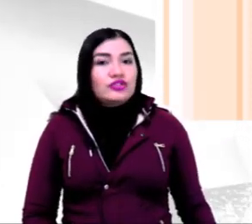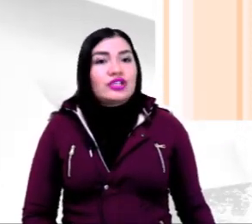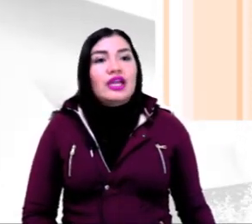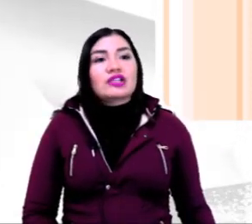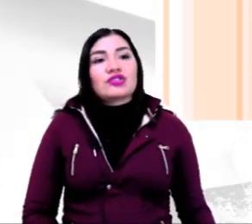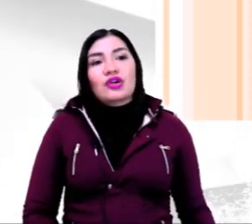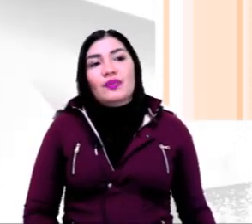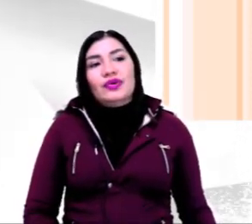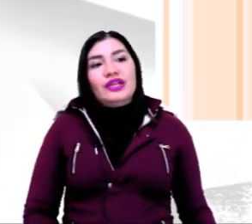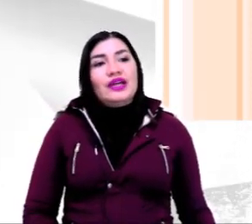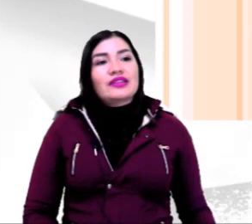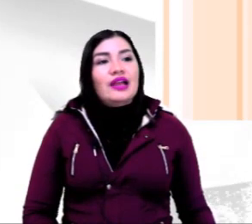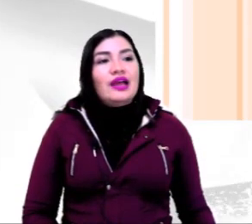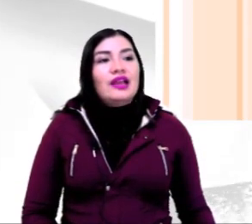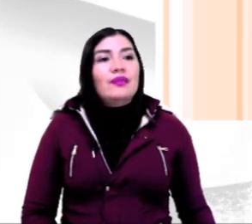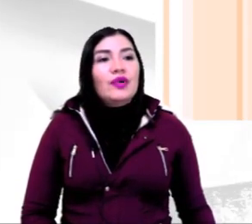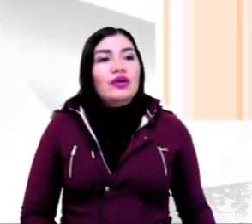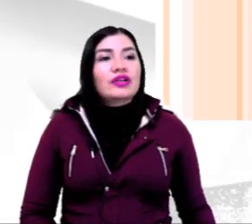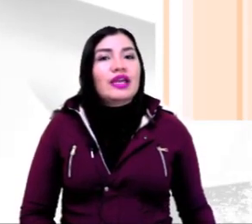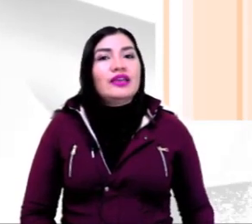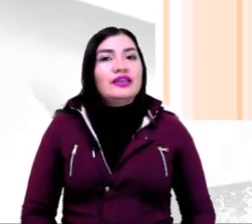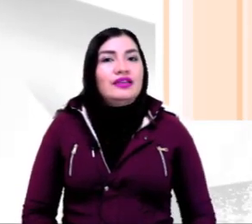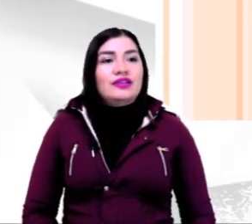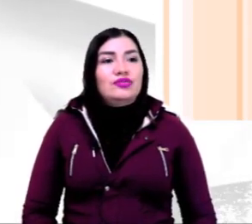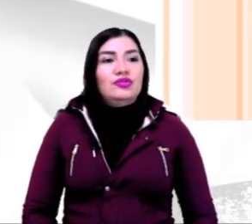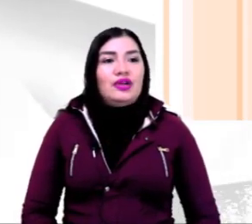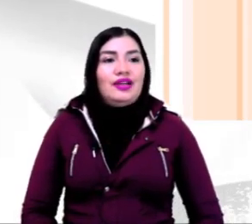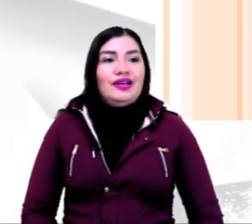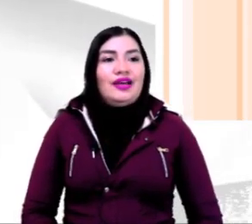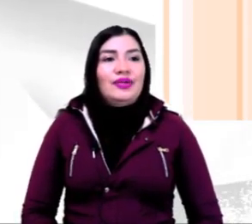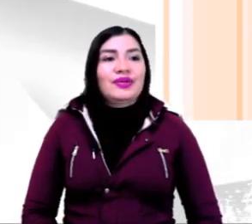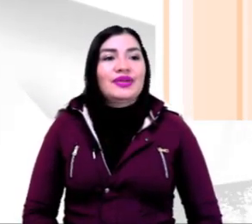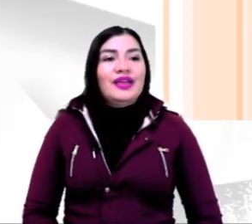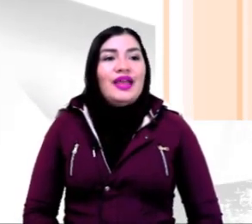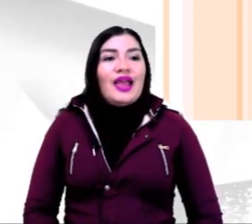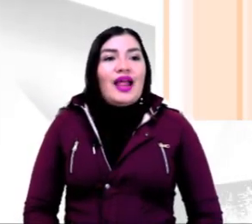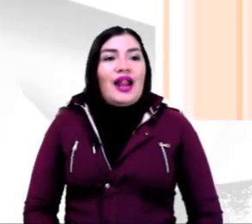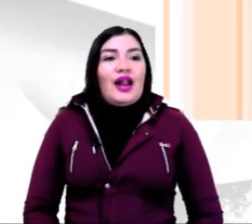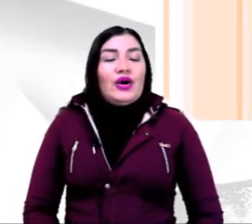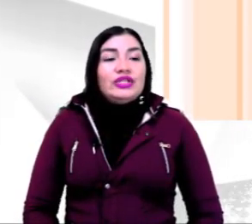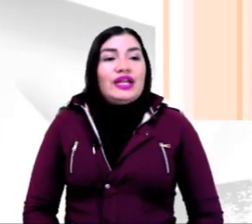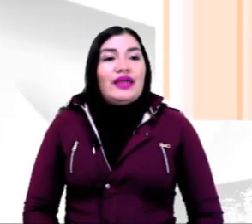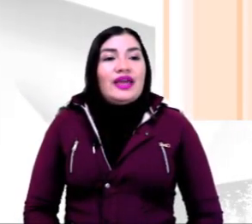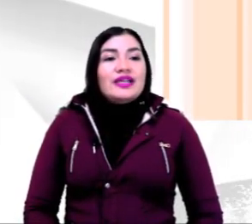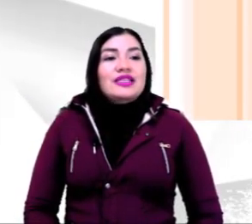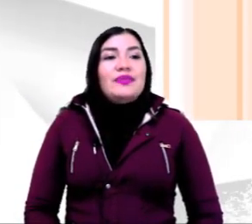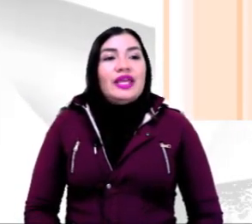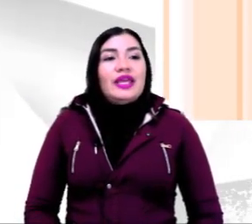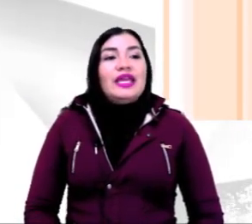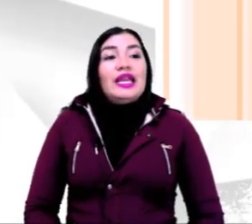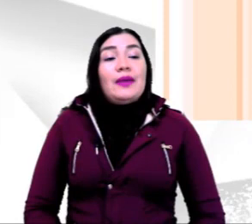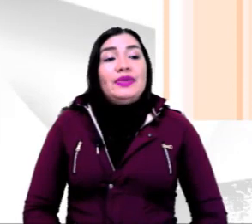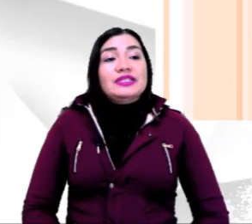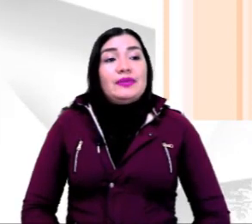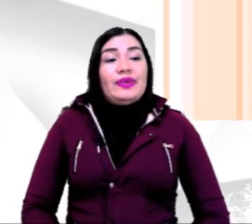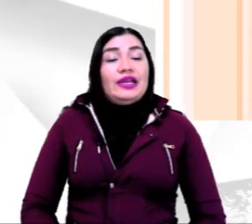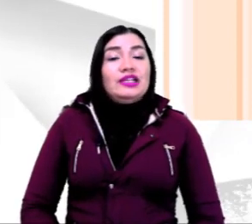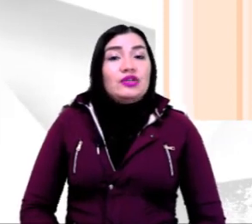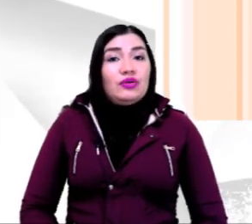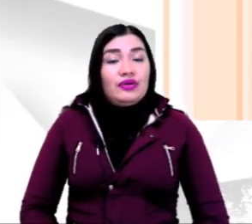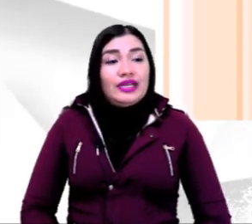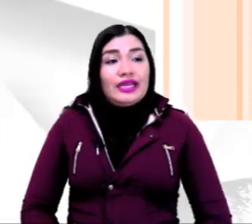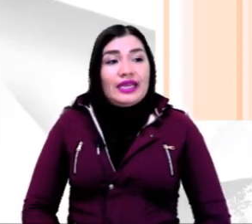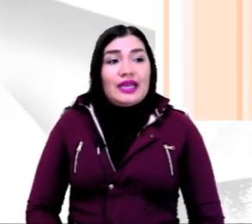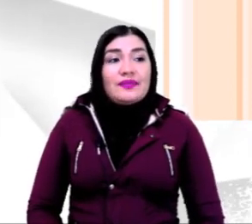que no sea solo por ir a talar el bosque y asunto arreglado. Otra de ellas también es que las